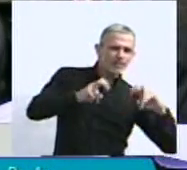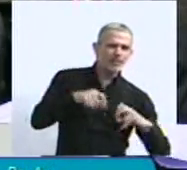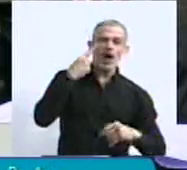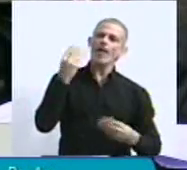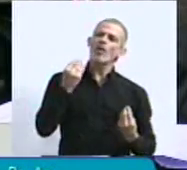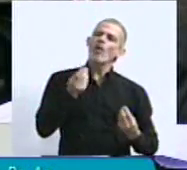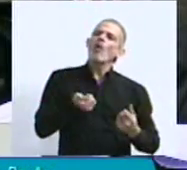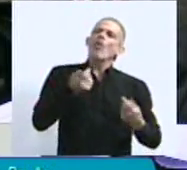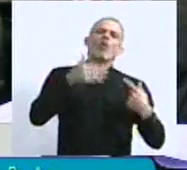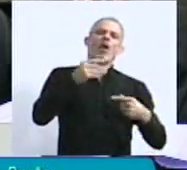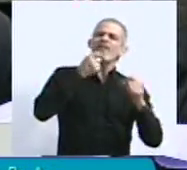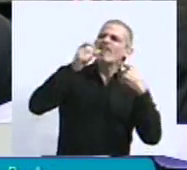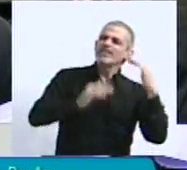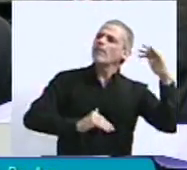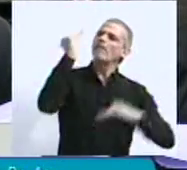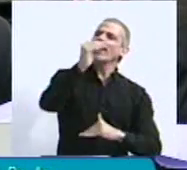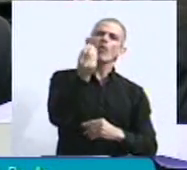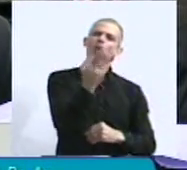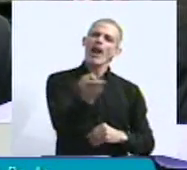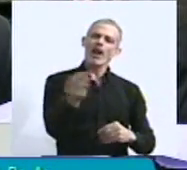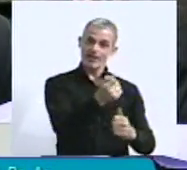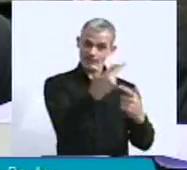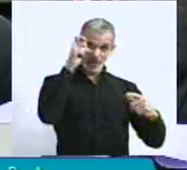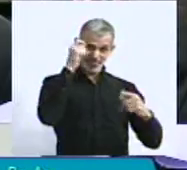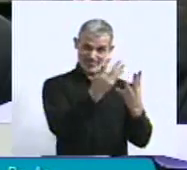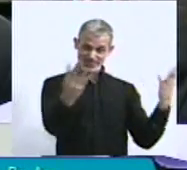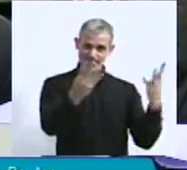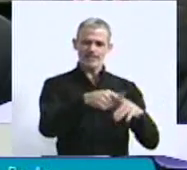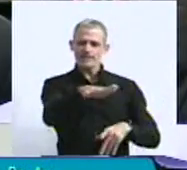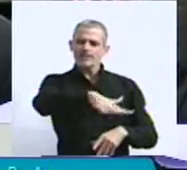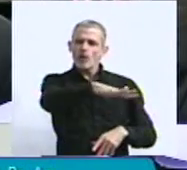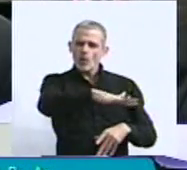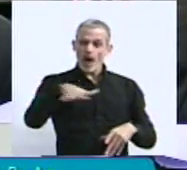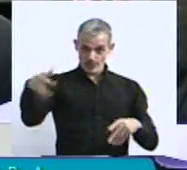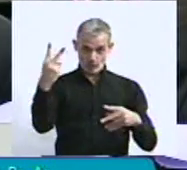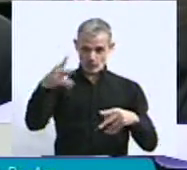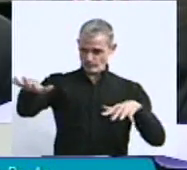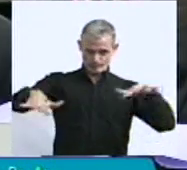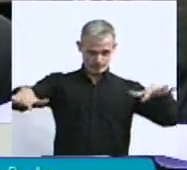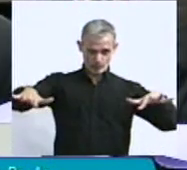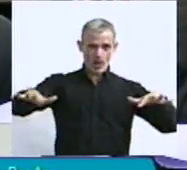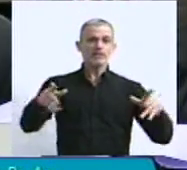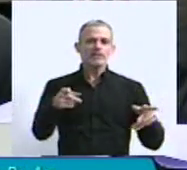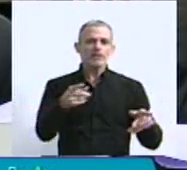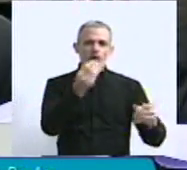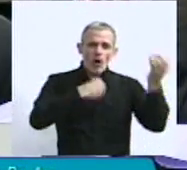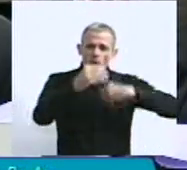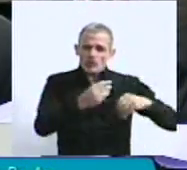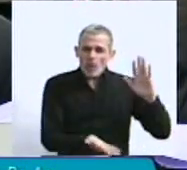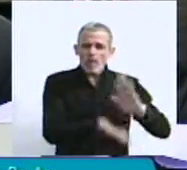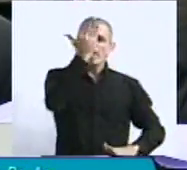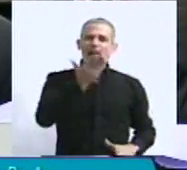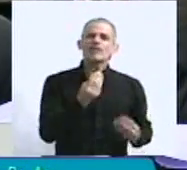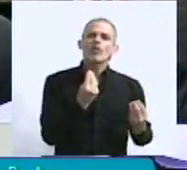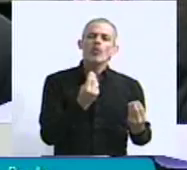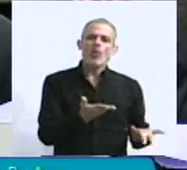marcaran cuáles eran los más vendidos. En esos municipios se incrementó y lo más vendido